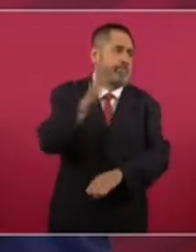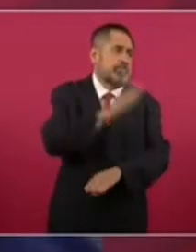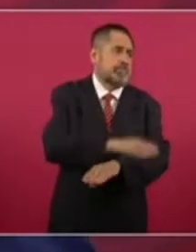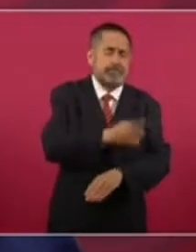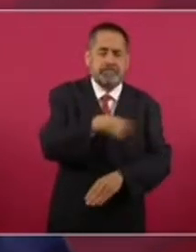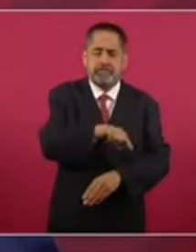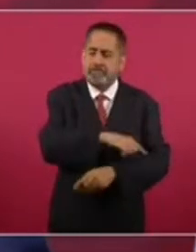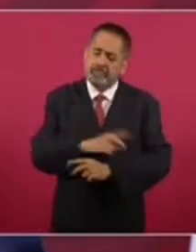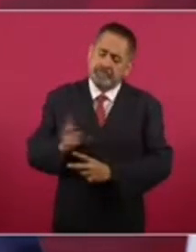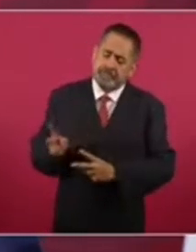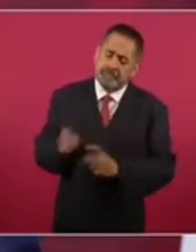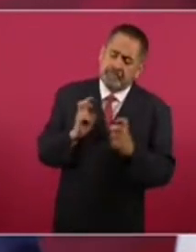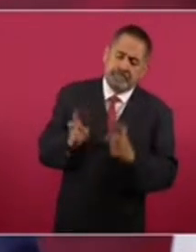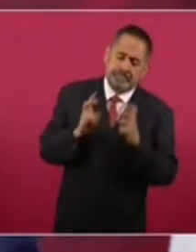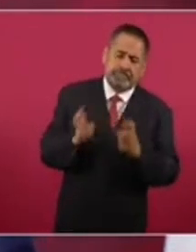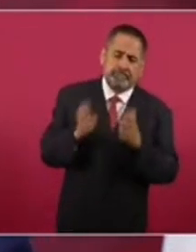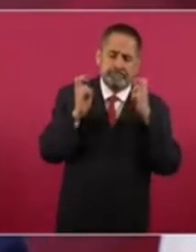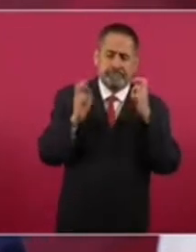en la